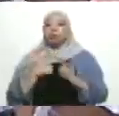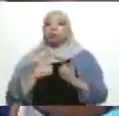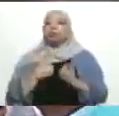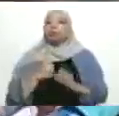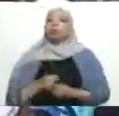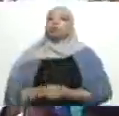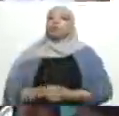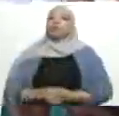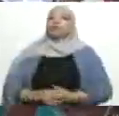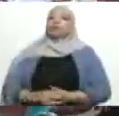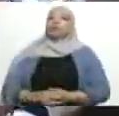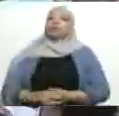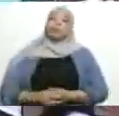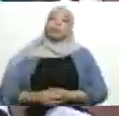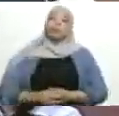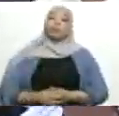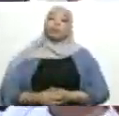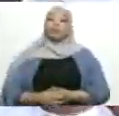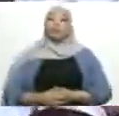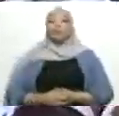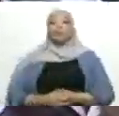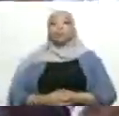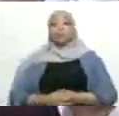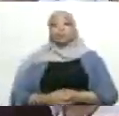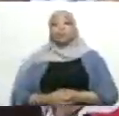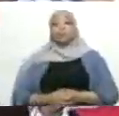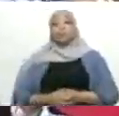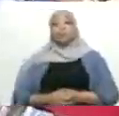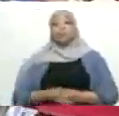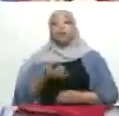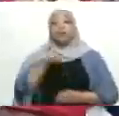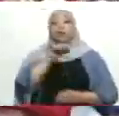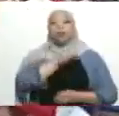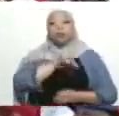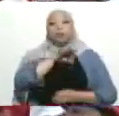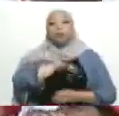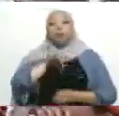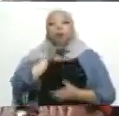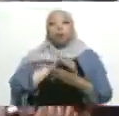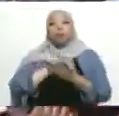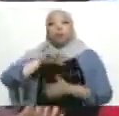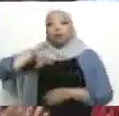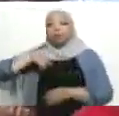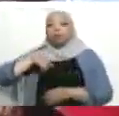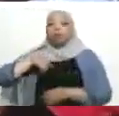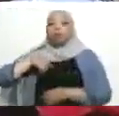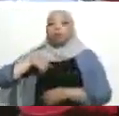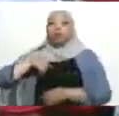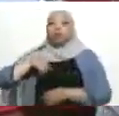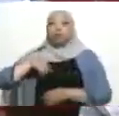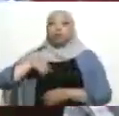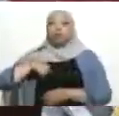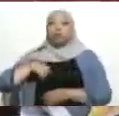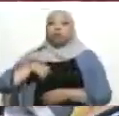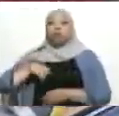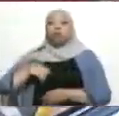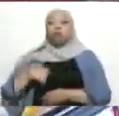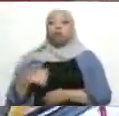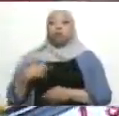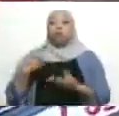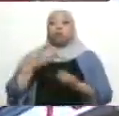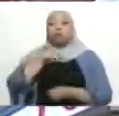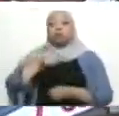quiera, hay un señor amigo, relativamente amigo nuestro, que se los ha dicho a ellos de muchas